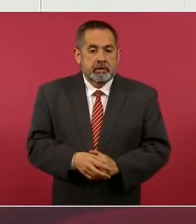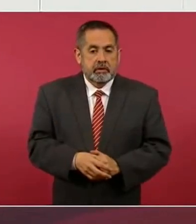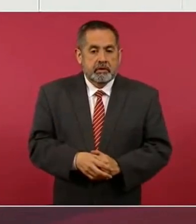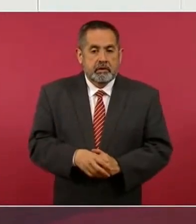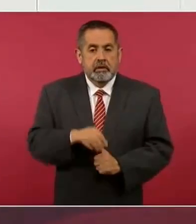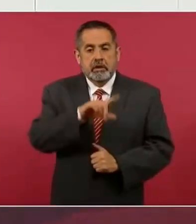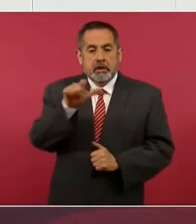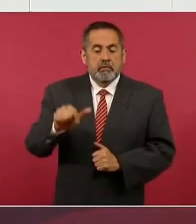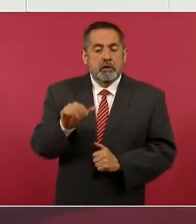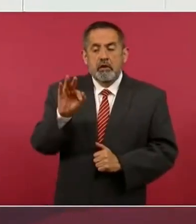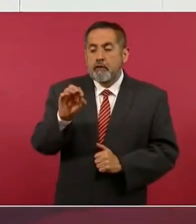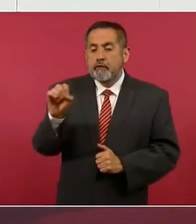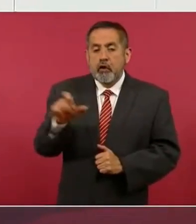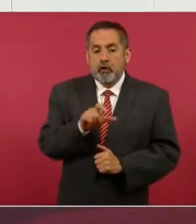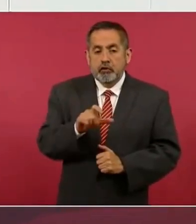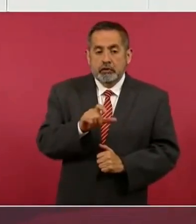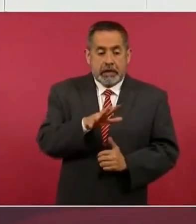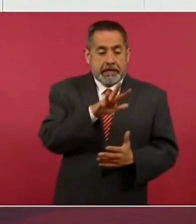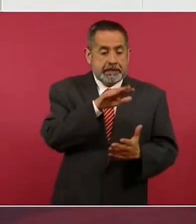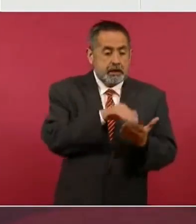5.456. Viene Fox, de